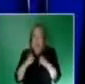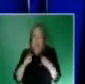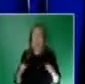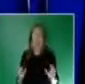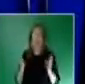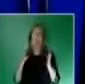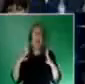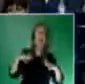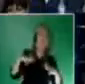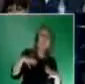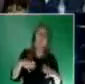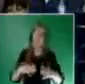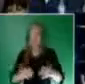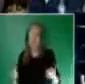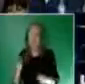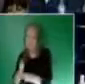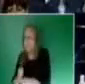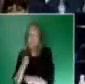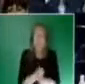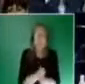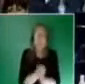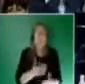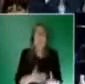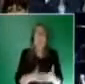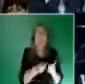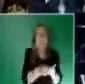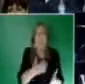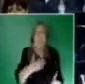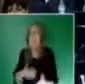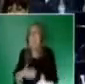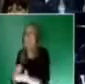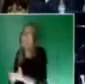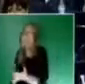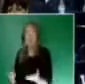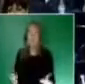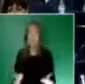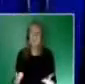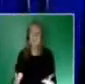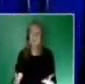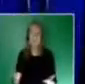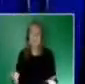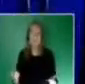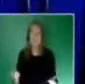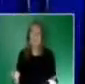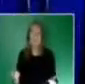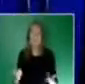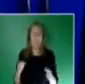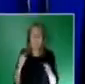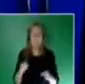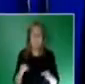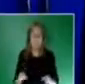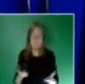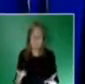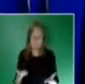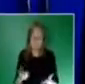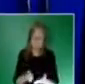de la vida humana? estas cosas son muy elementales el desarrollo no puede ser en